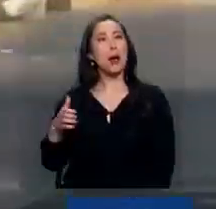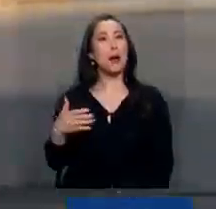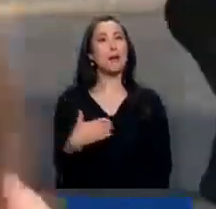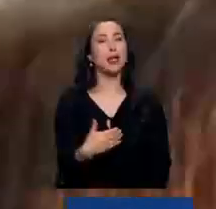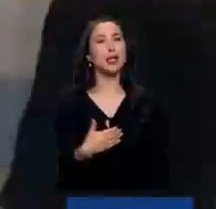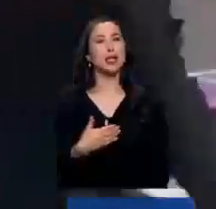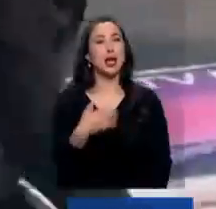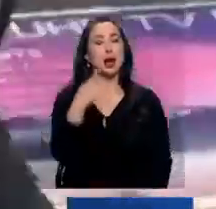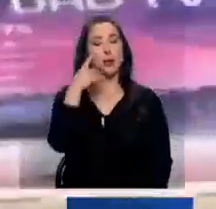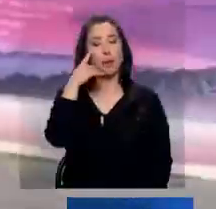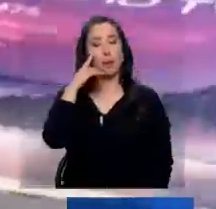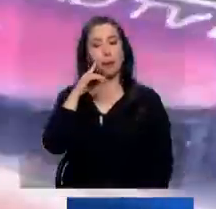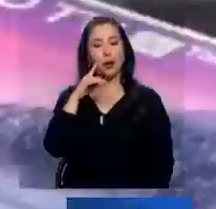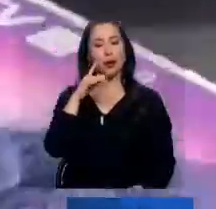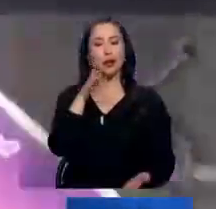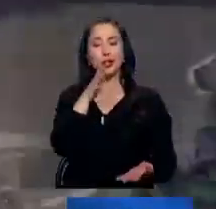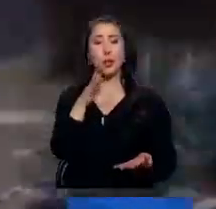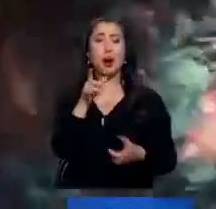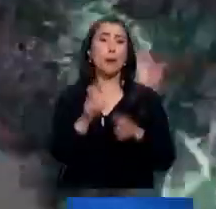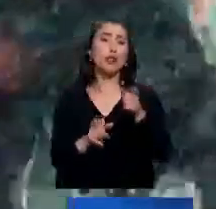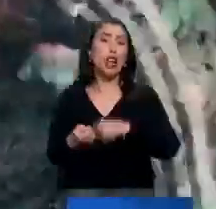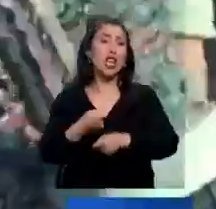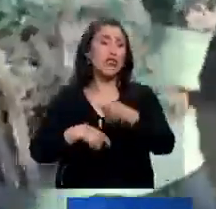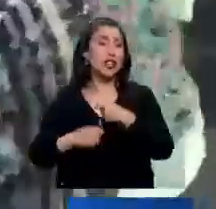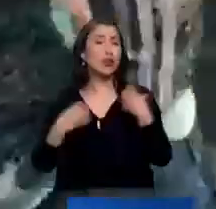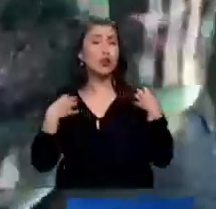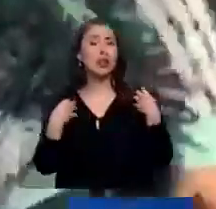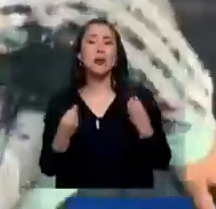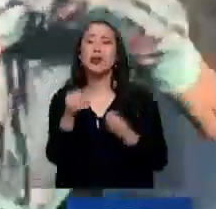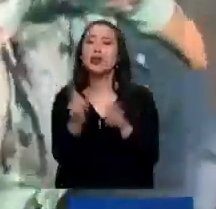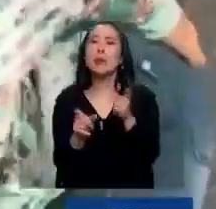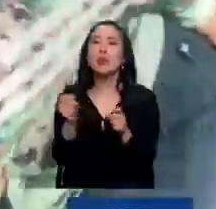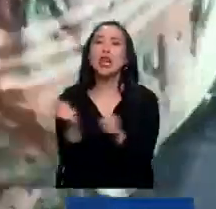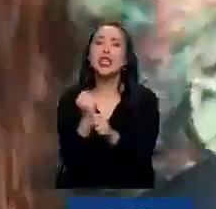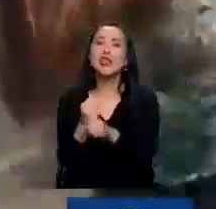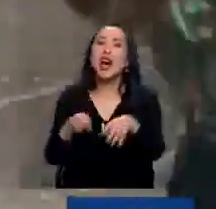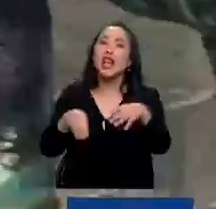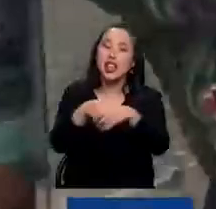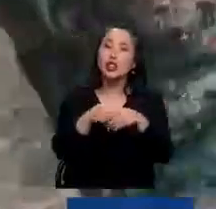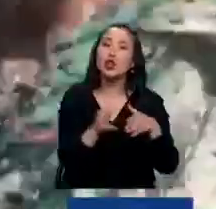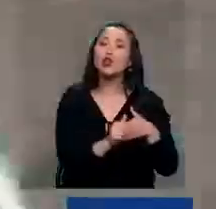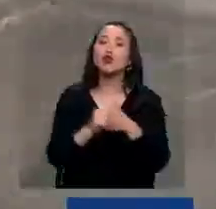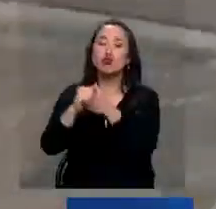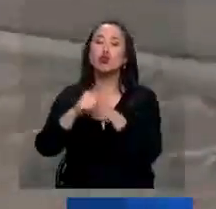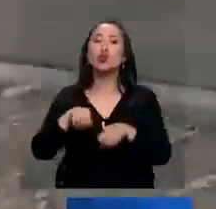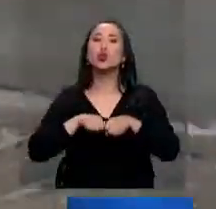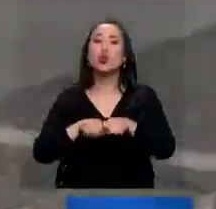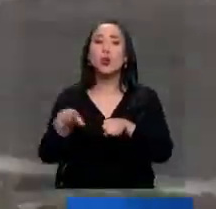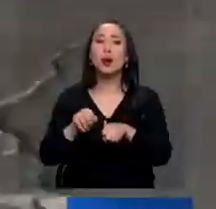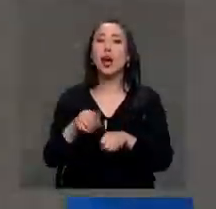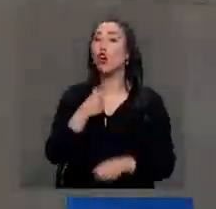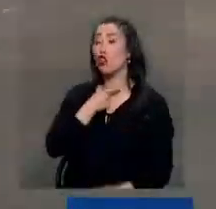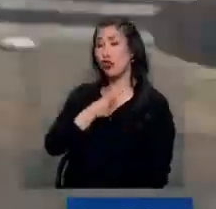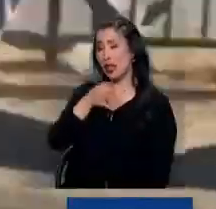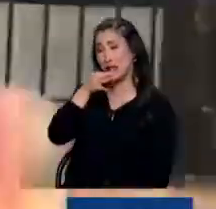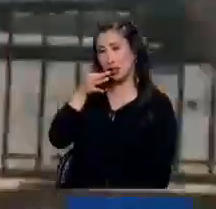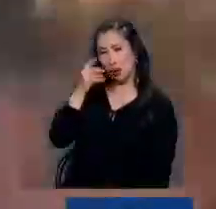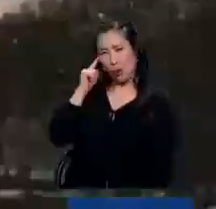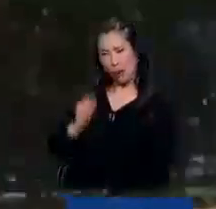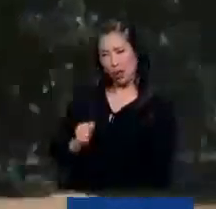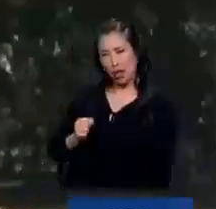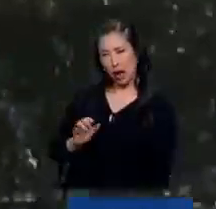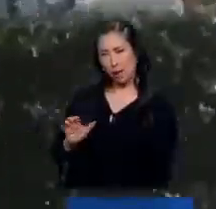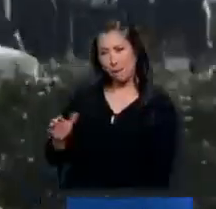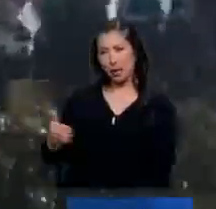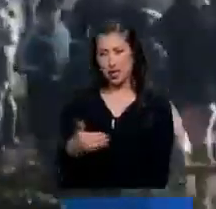personas que están ahí, pero de los locatarios. ¿Qué pasa con esa gente que trabaja en el líder? Entonces, Alejandro, ¿no se puede poner los zapatos de esas personas, por ejemplo, también,